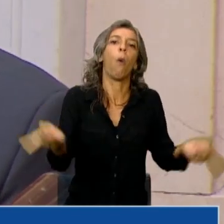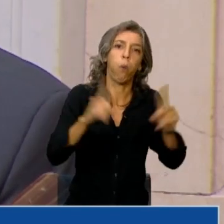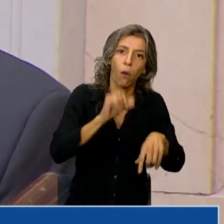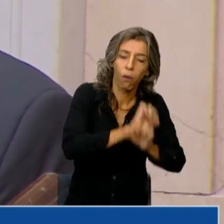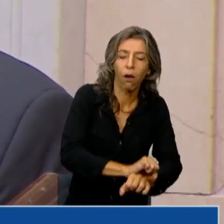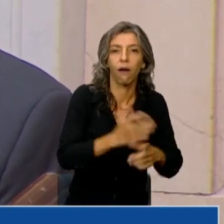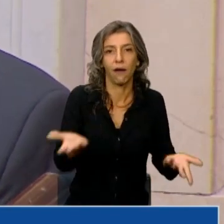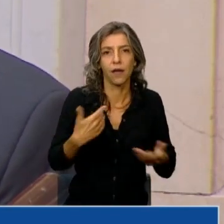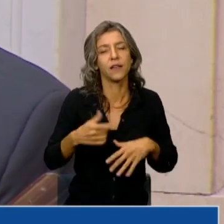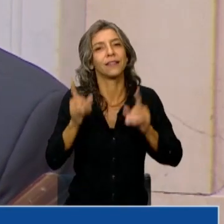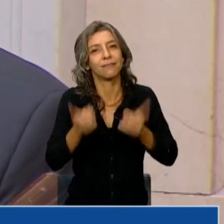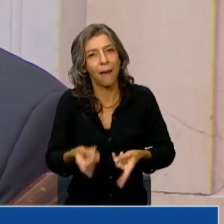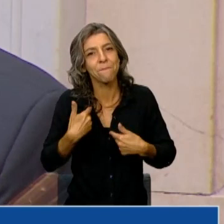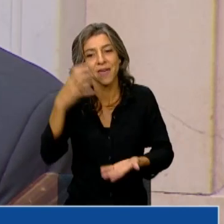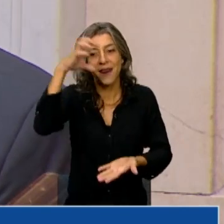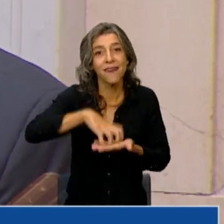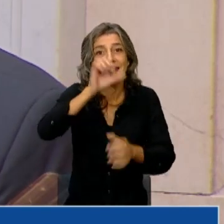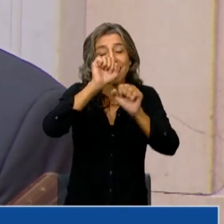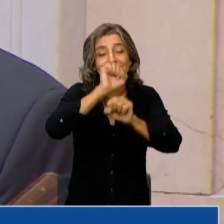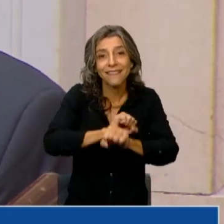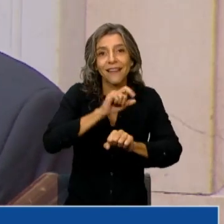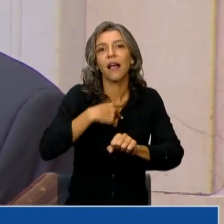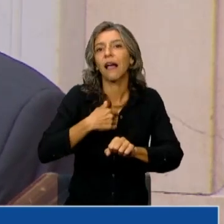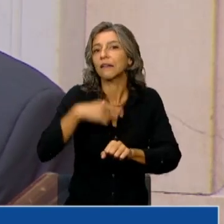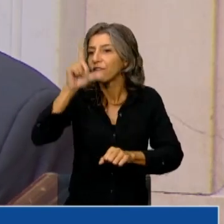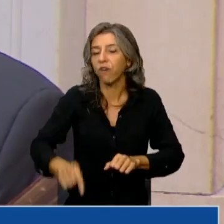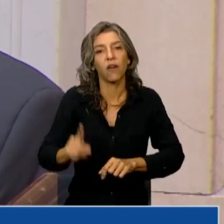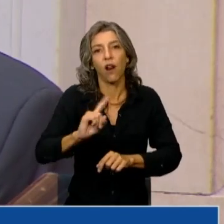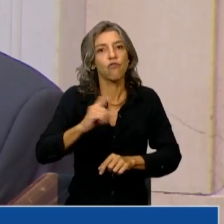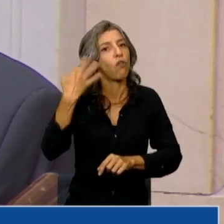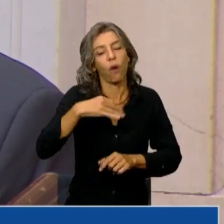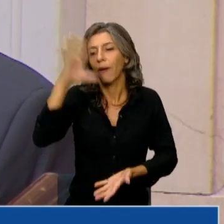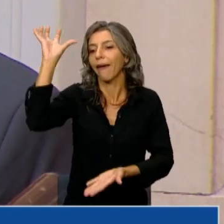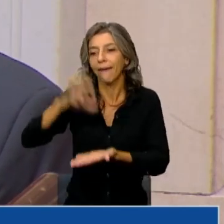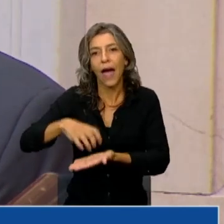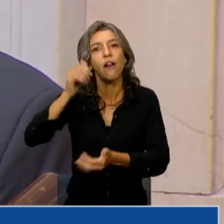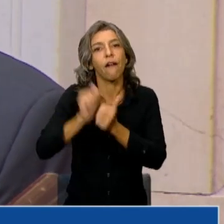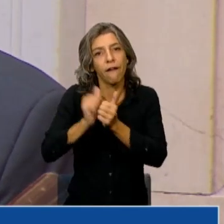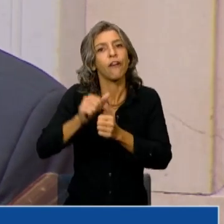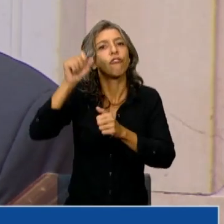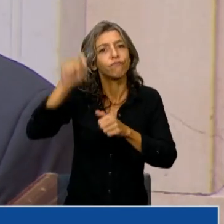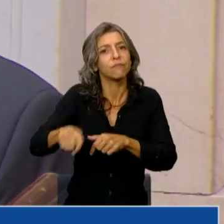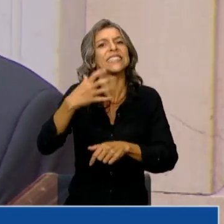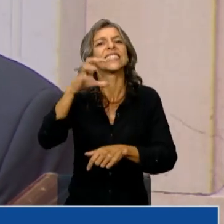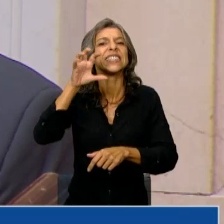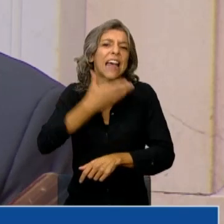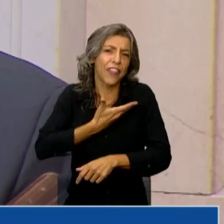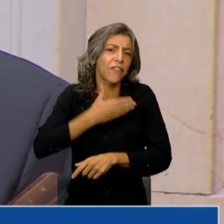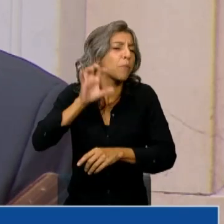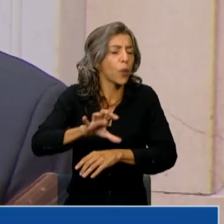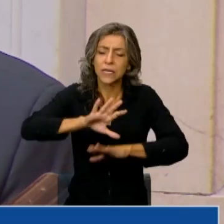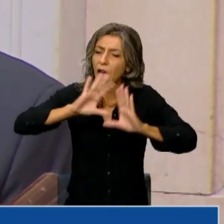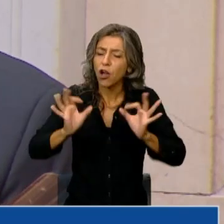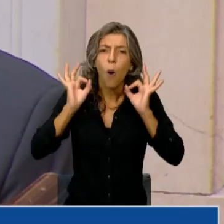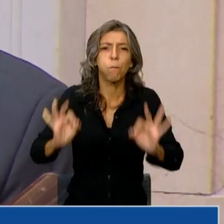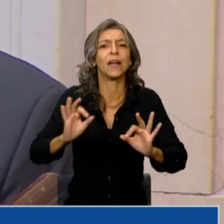las cárceles federales a las cárceles santafesinas. Somos nosotros los santafesinos quienes nos tenemos que hacer cargo de los criminales santafesinos.